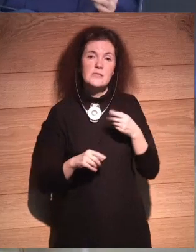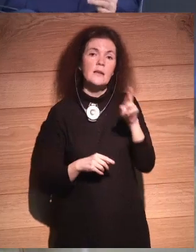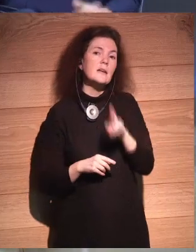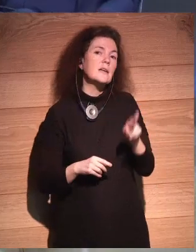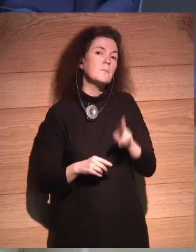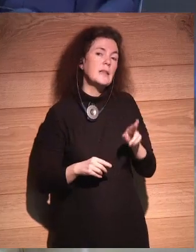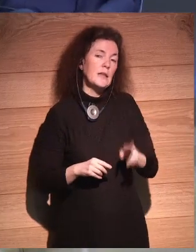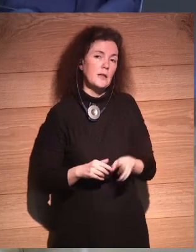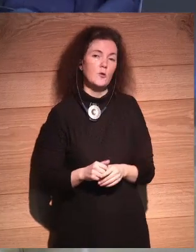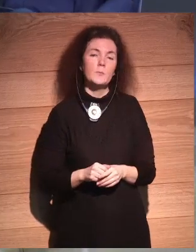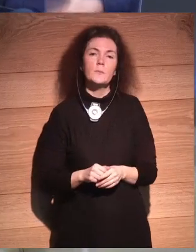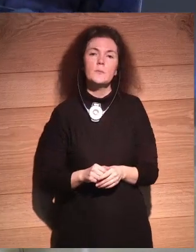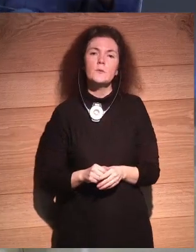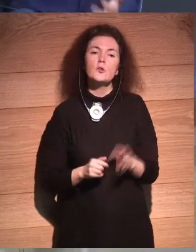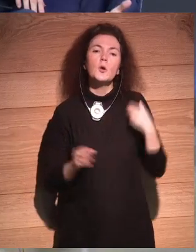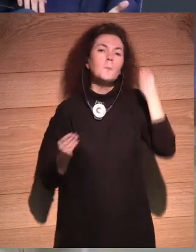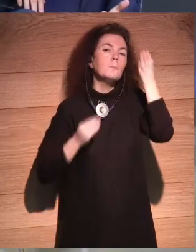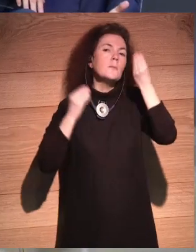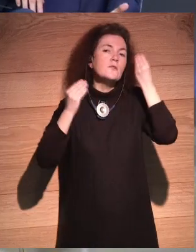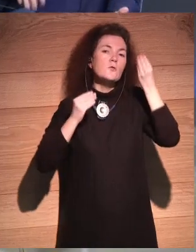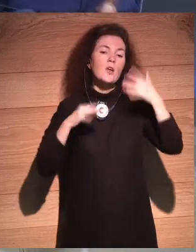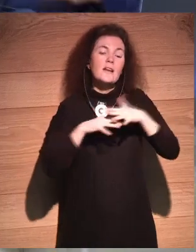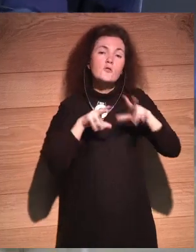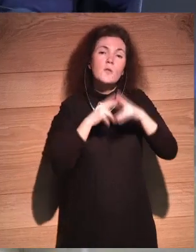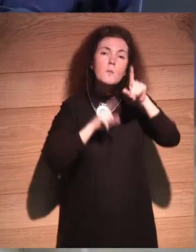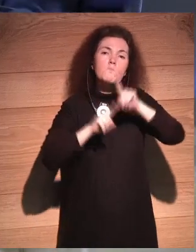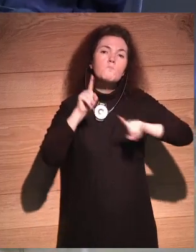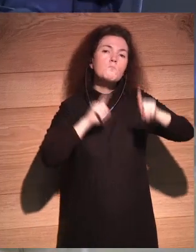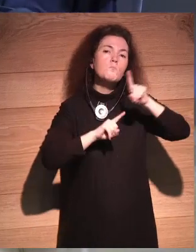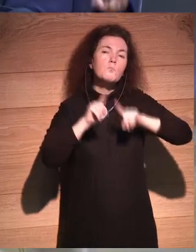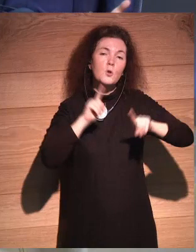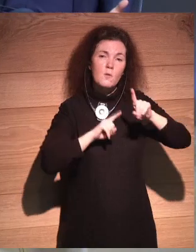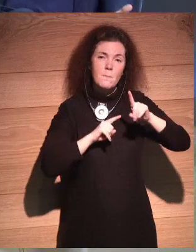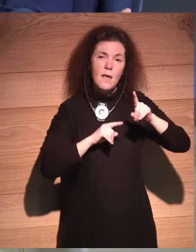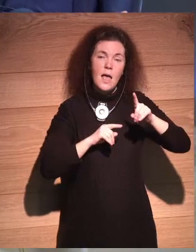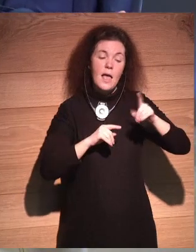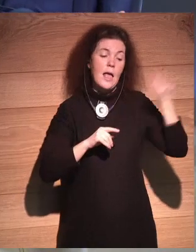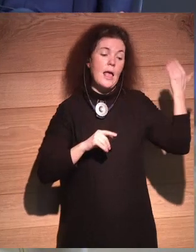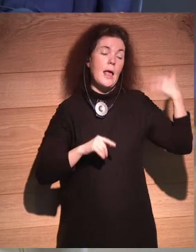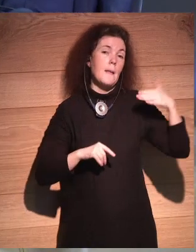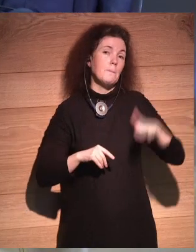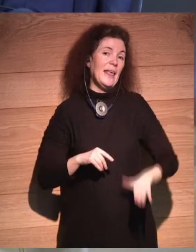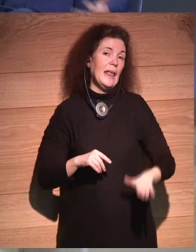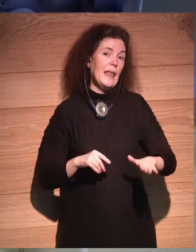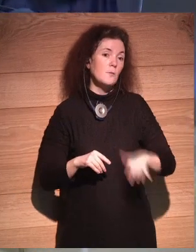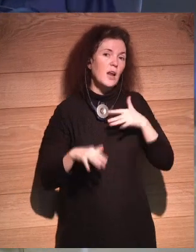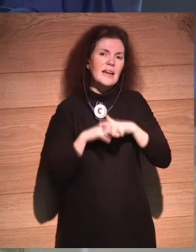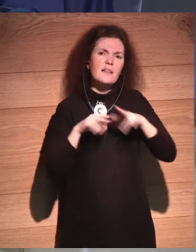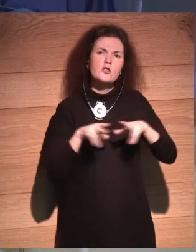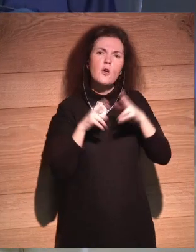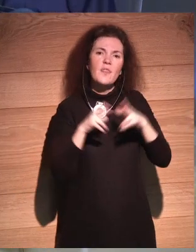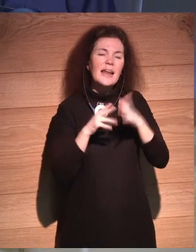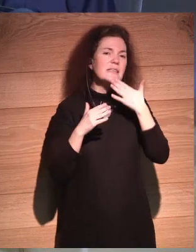repitiendo. Yo creo que el problema de las redes sociales no era grande cuando eran pequeños, pero ahora las redes sociales son